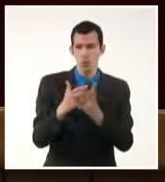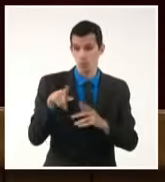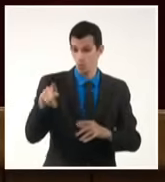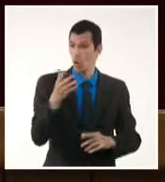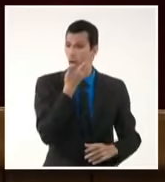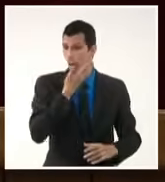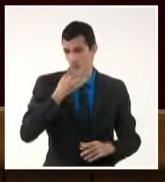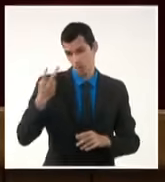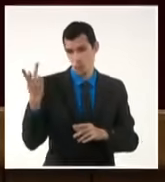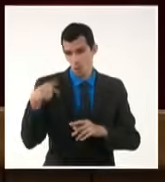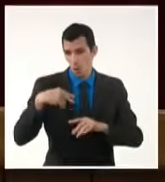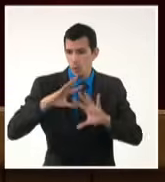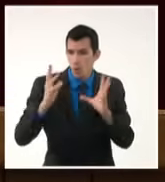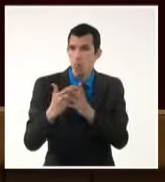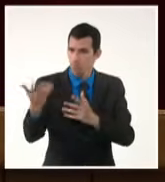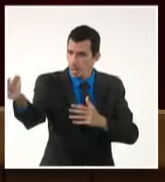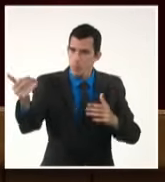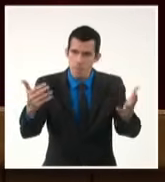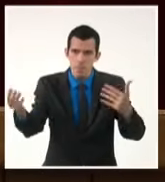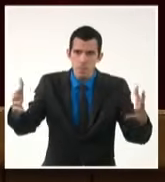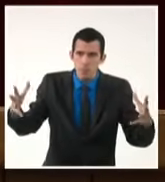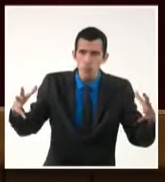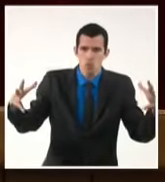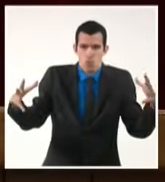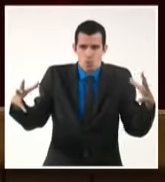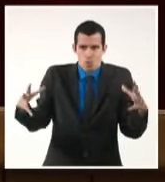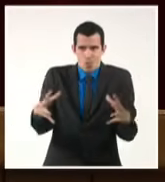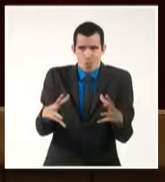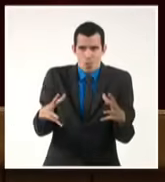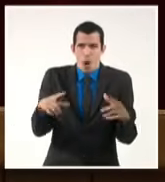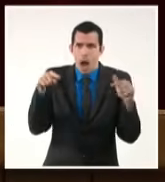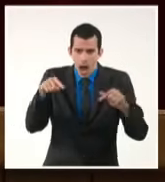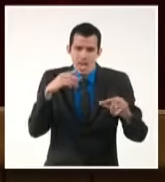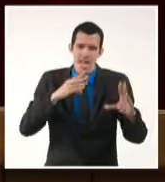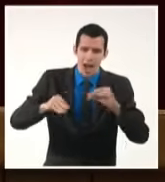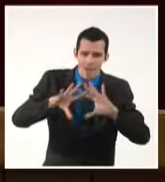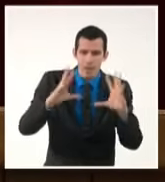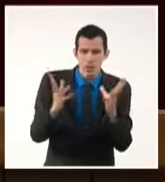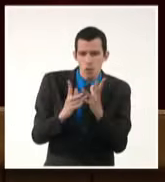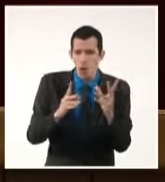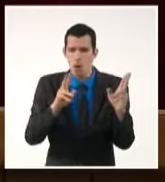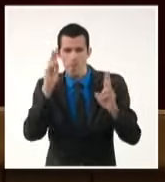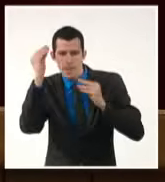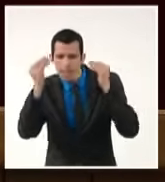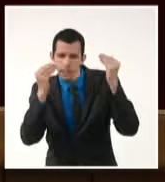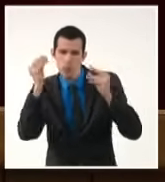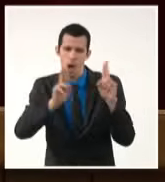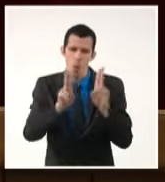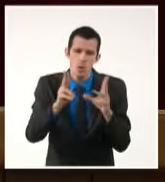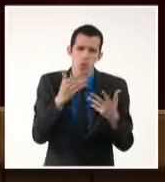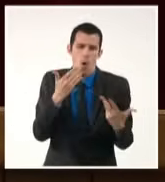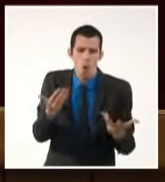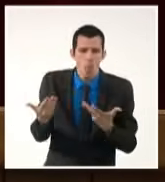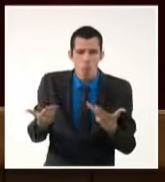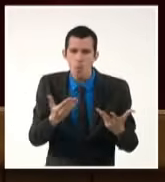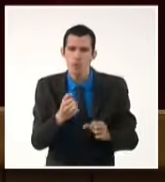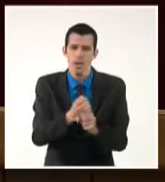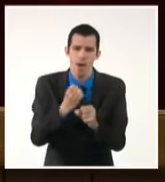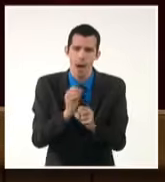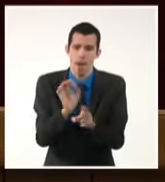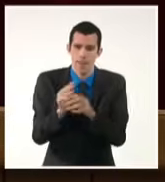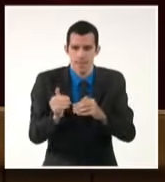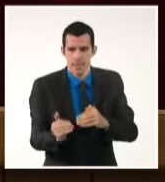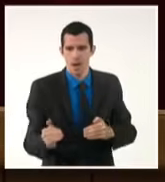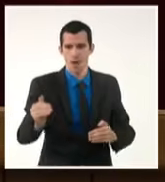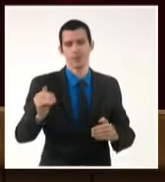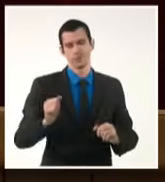lo que debe ser cambiado. La eliminación paulatina de algunos subsidios y los cambios en la política fiscal, entre